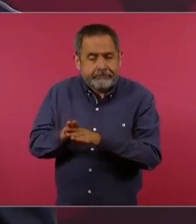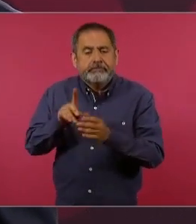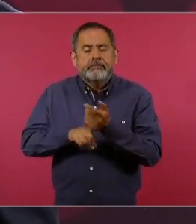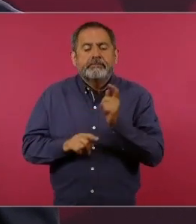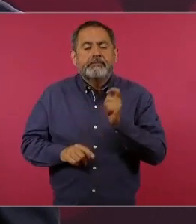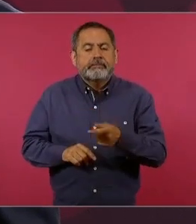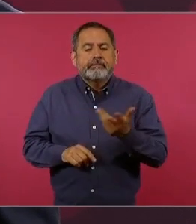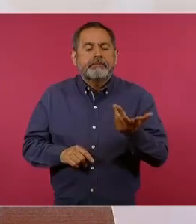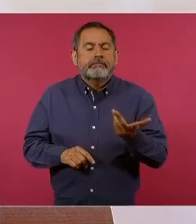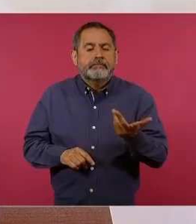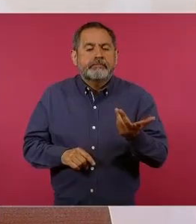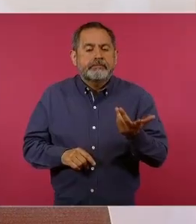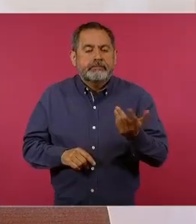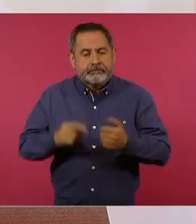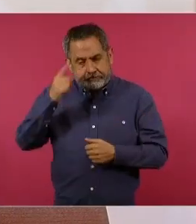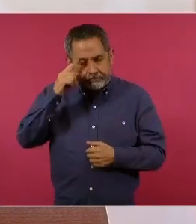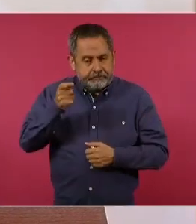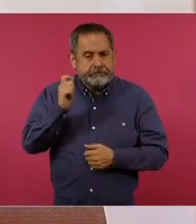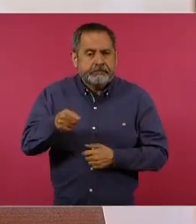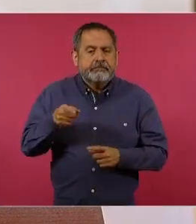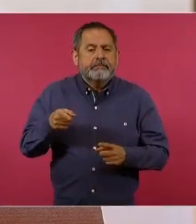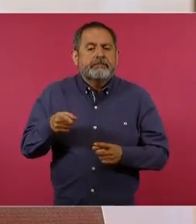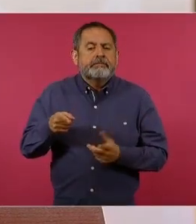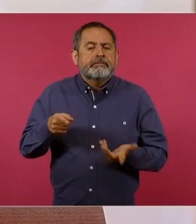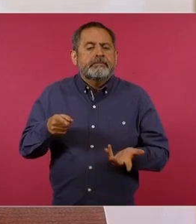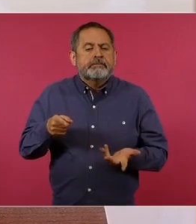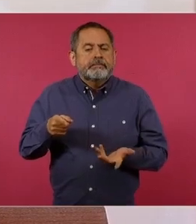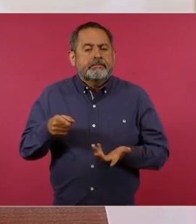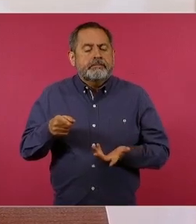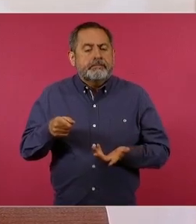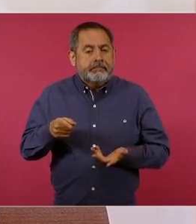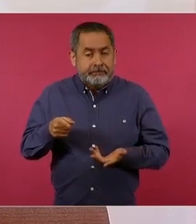es ir